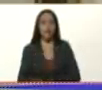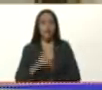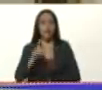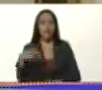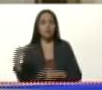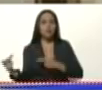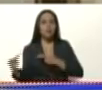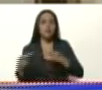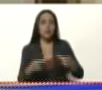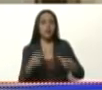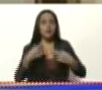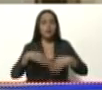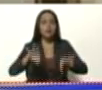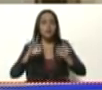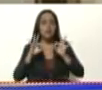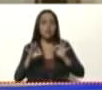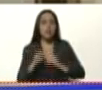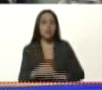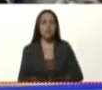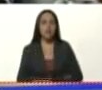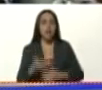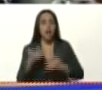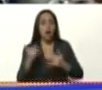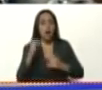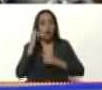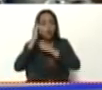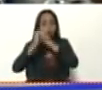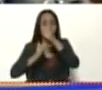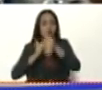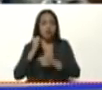Empezó, como ustedes saben, por China.